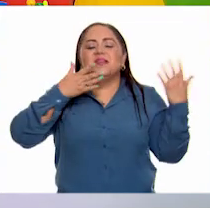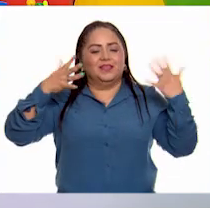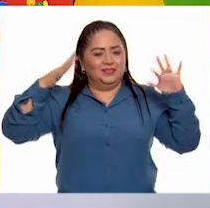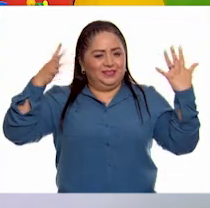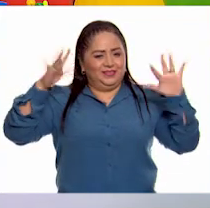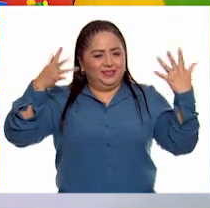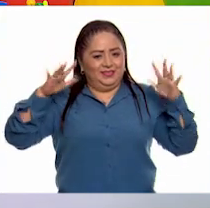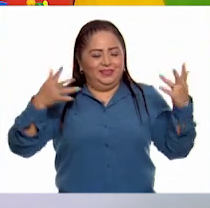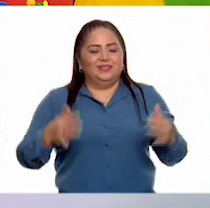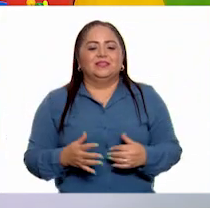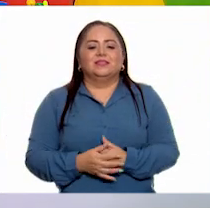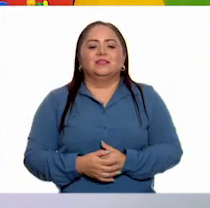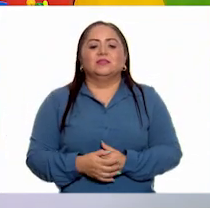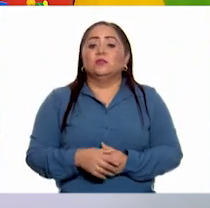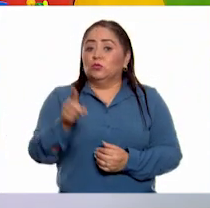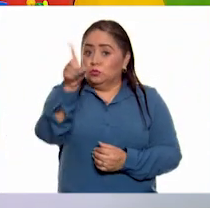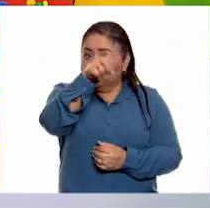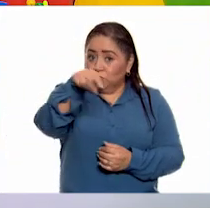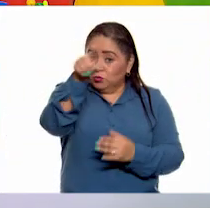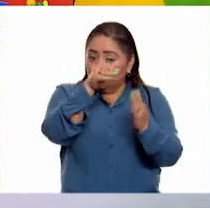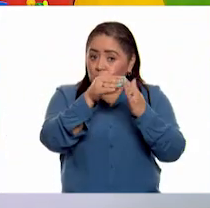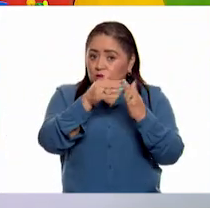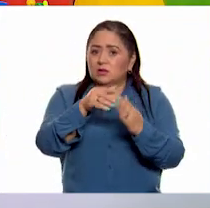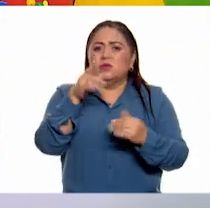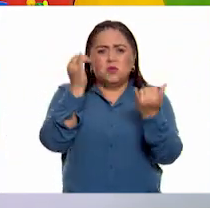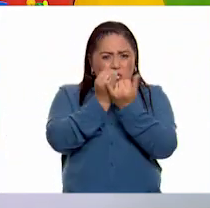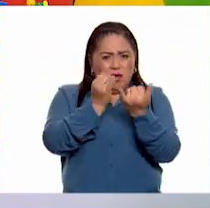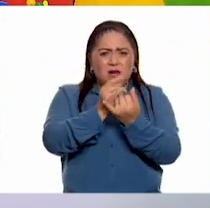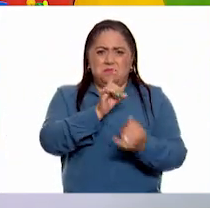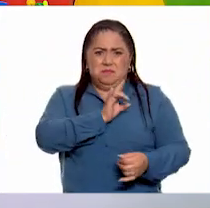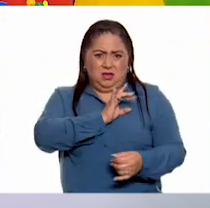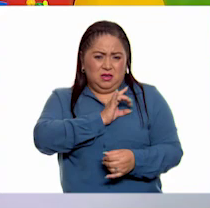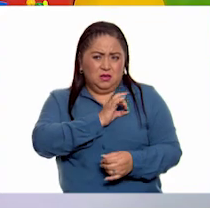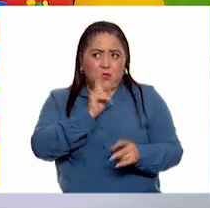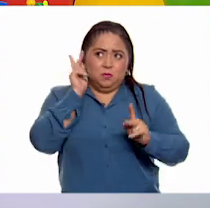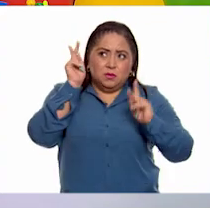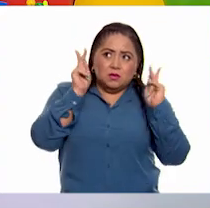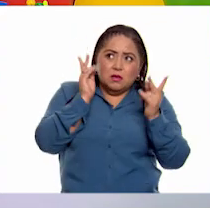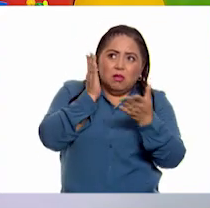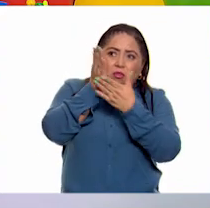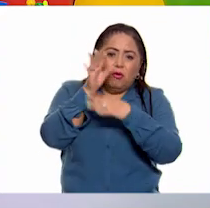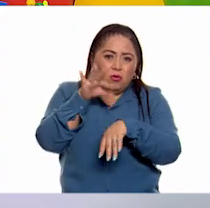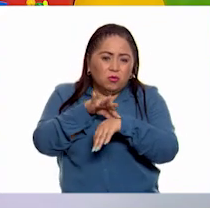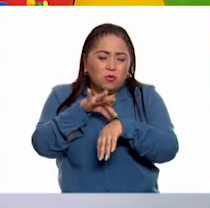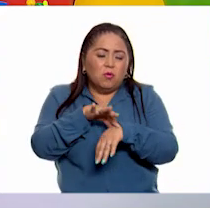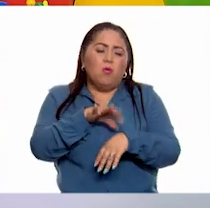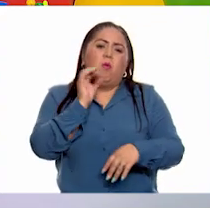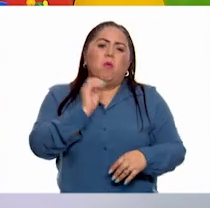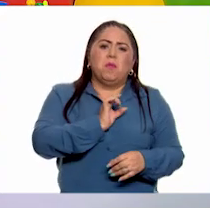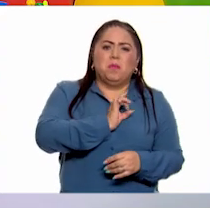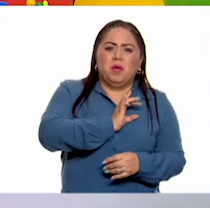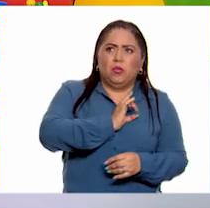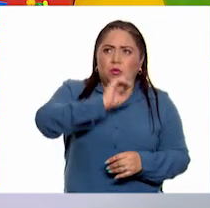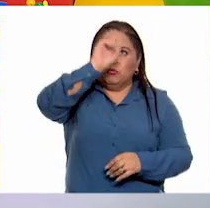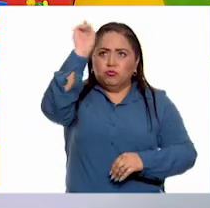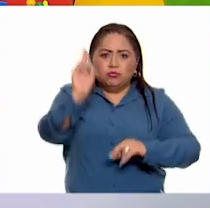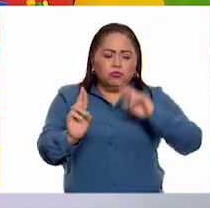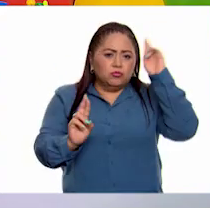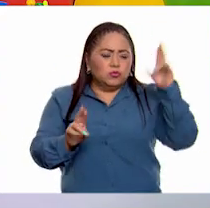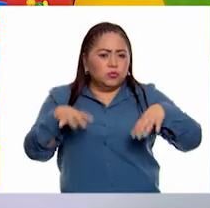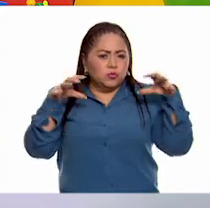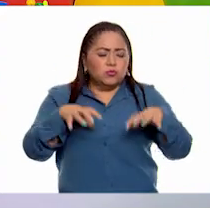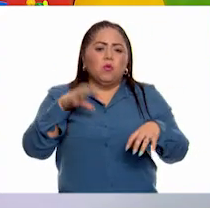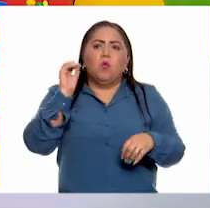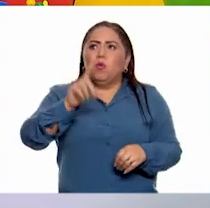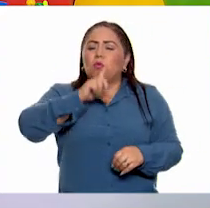¡Bien! ¿Ustedes en casa comparten el miedo de las visitas al doctor o el miedo a los truenos o a